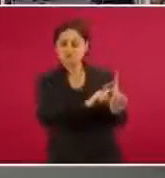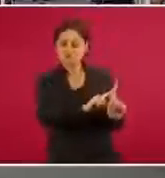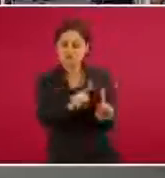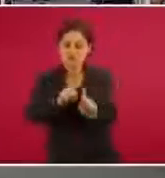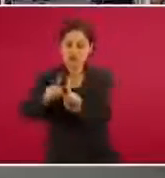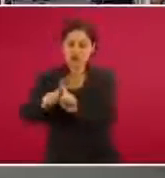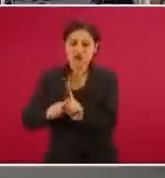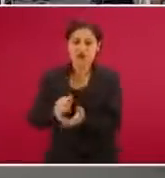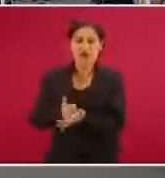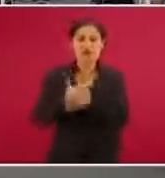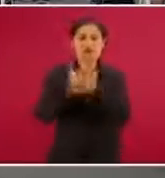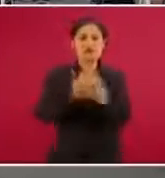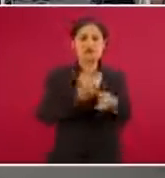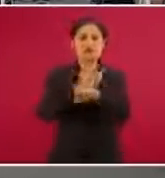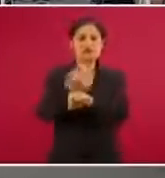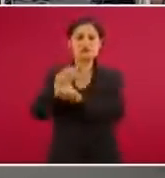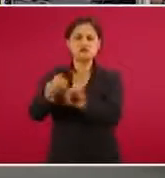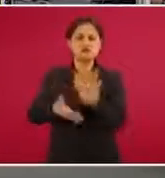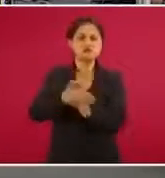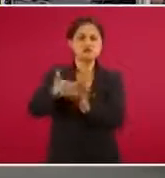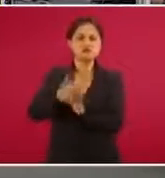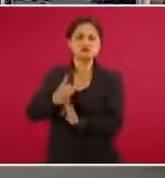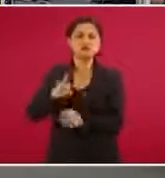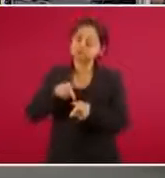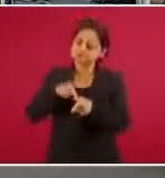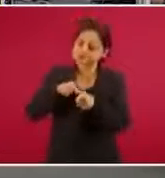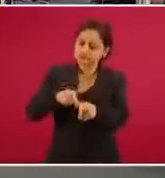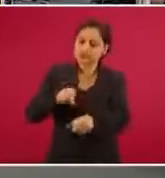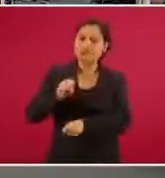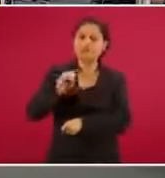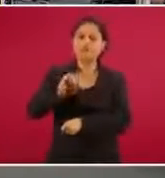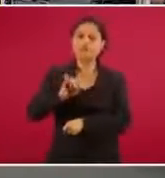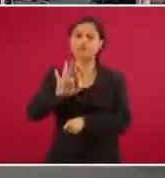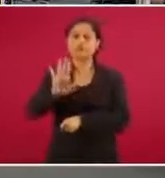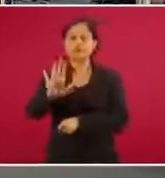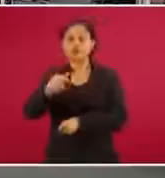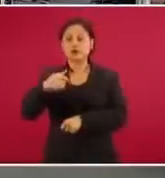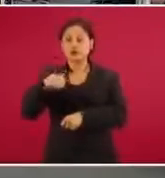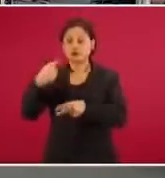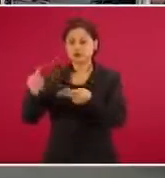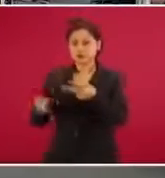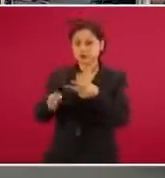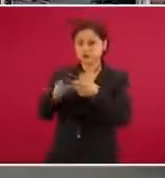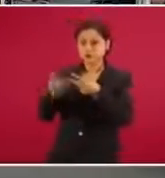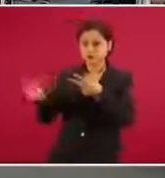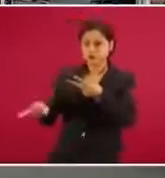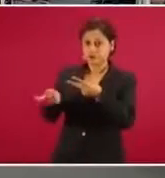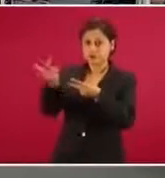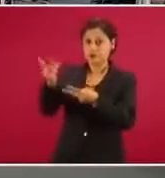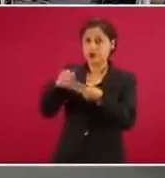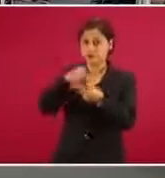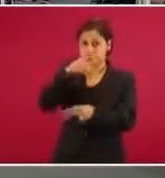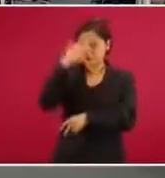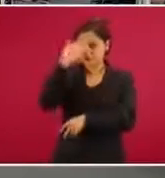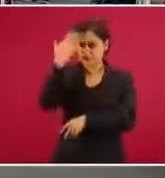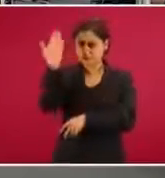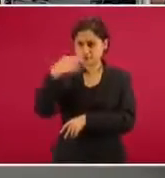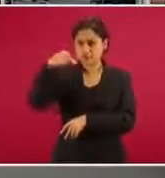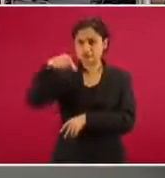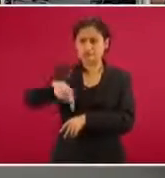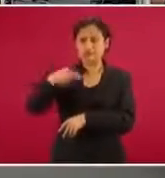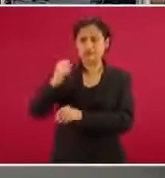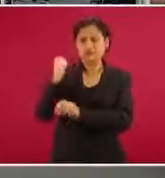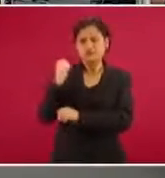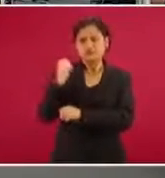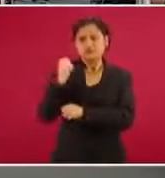presidente la segunda pregunta es la siguiente bueno usted sabe del incendio de central de abastos aquí en la sede y como los